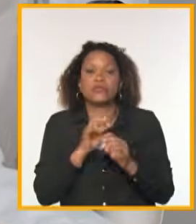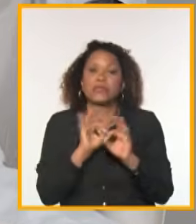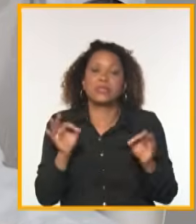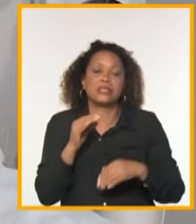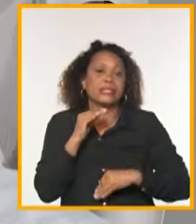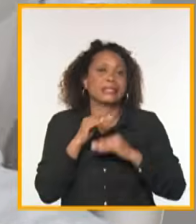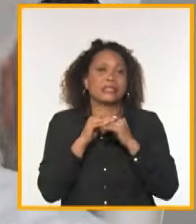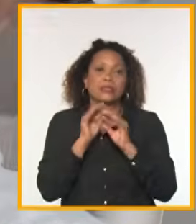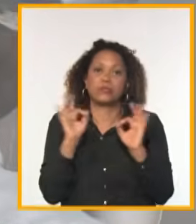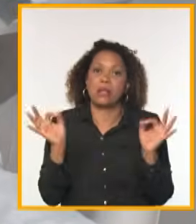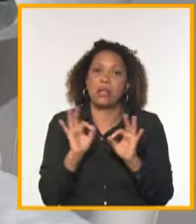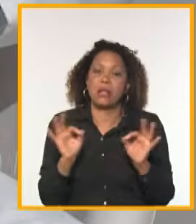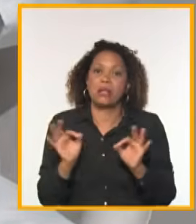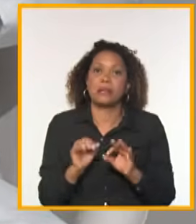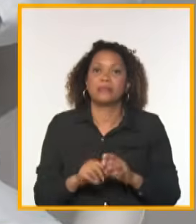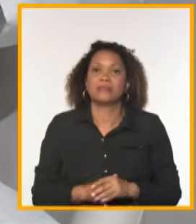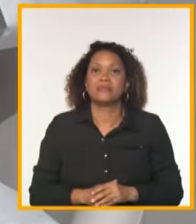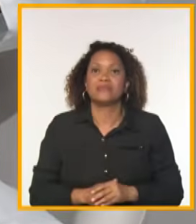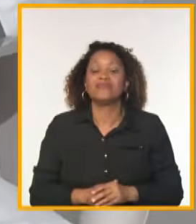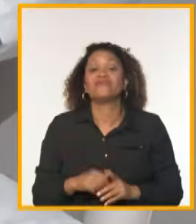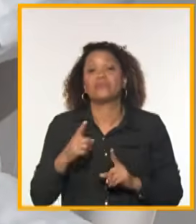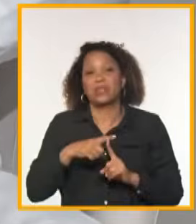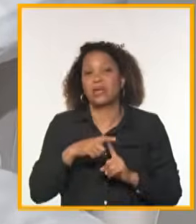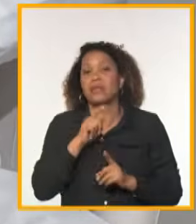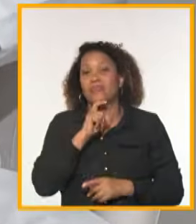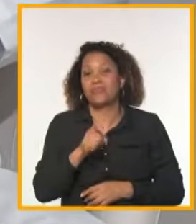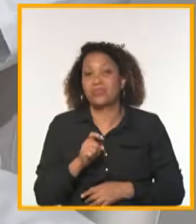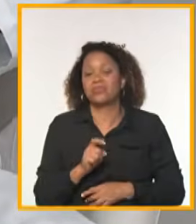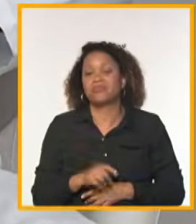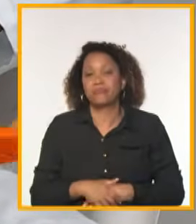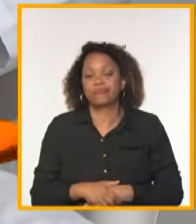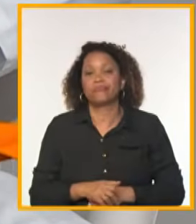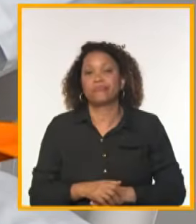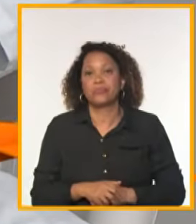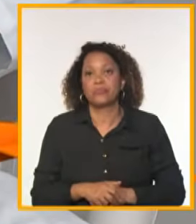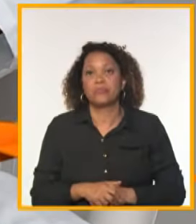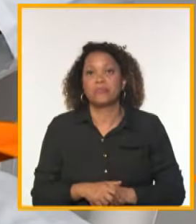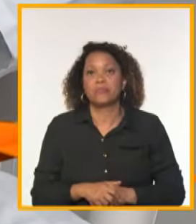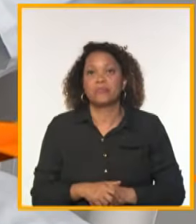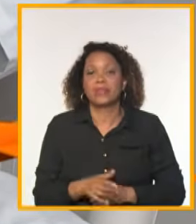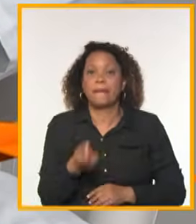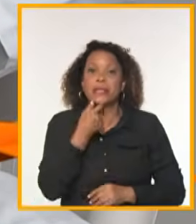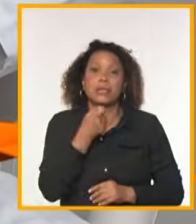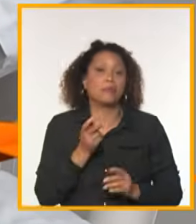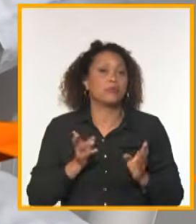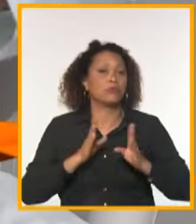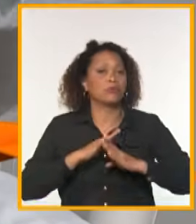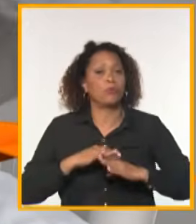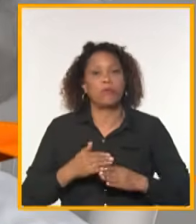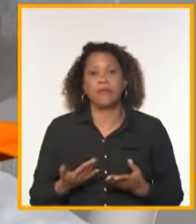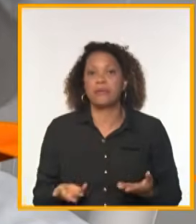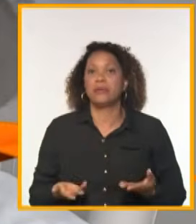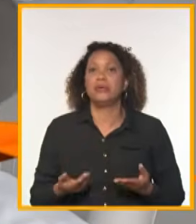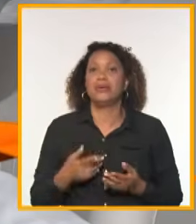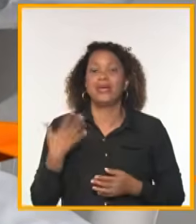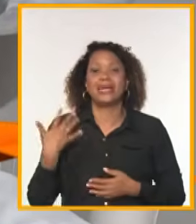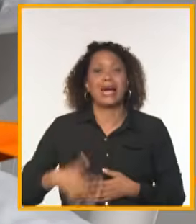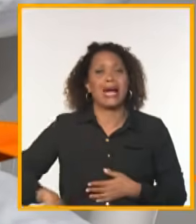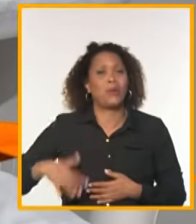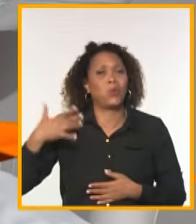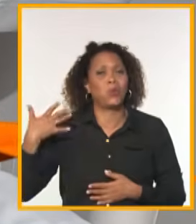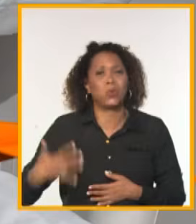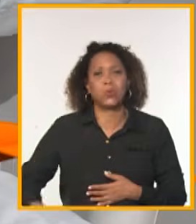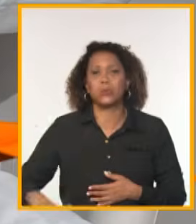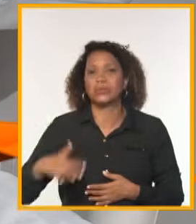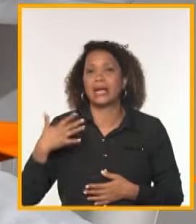ver, nosotros, era una tarea muy difícil, porque no teníamos medicamentos, los medicamentos costaban muy